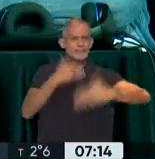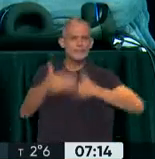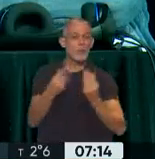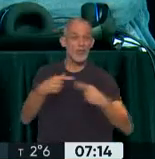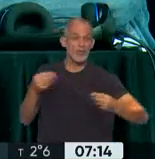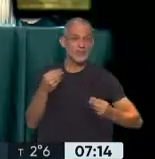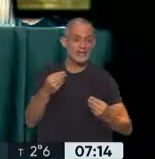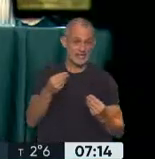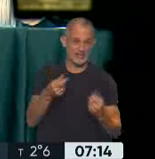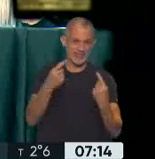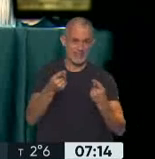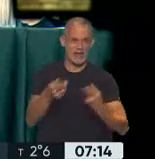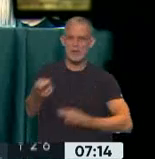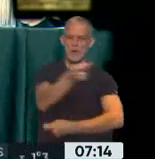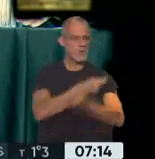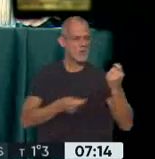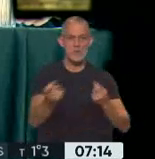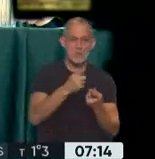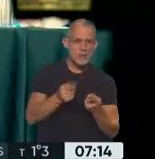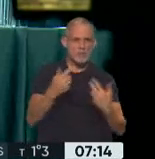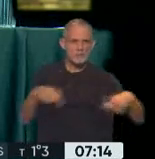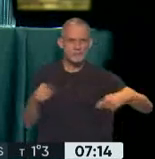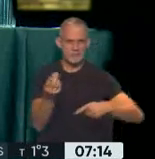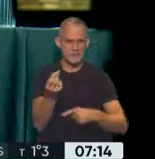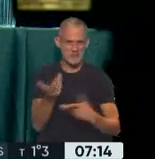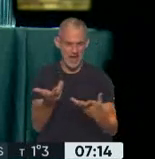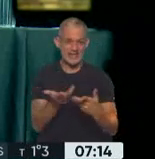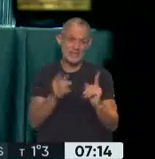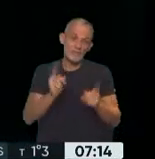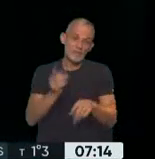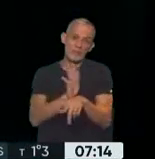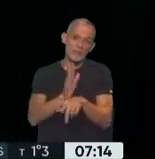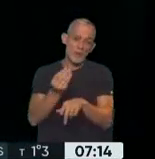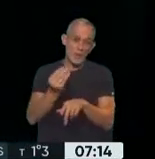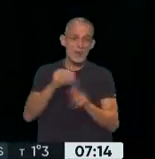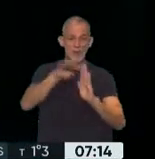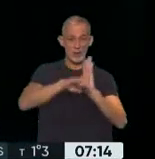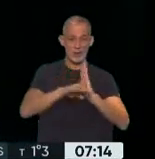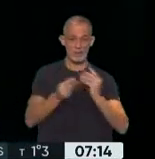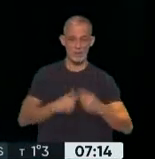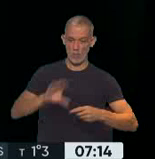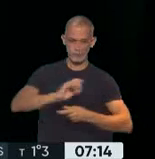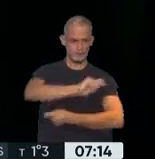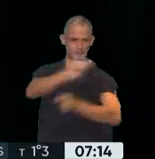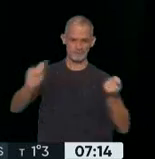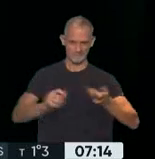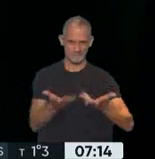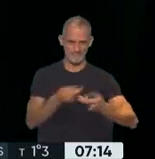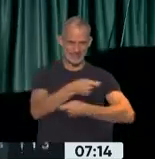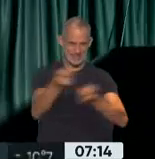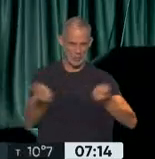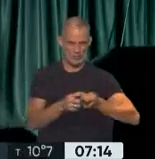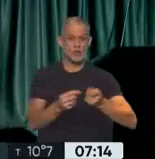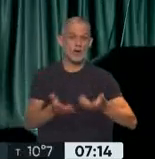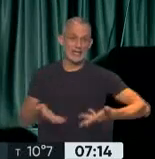que haya un mercado interno con demanda, y esto significa al mismo tiempo que un programa de distribución, un programa de crecimiento.